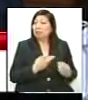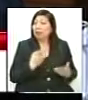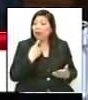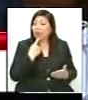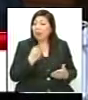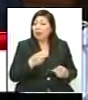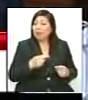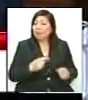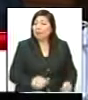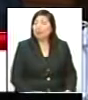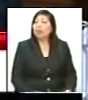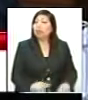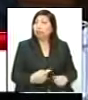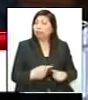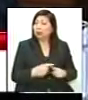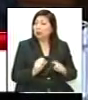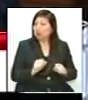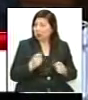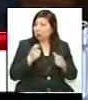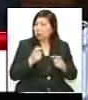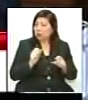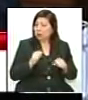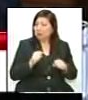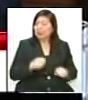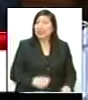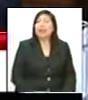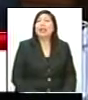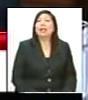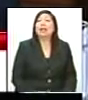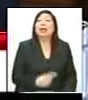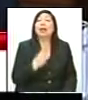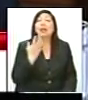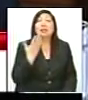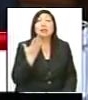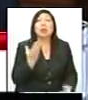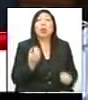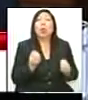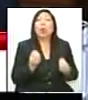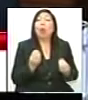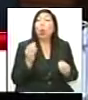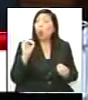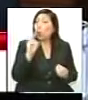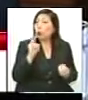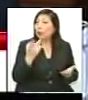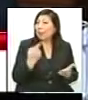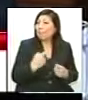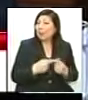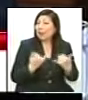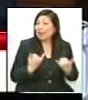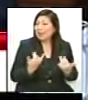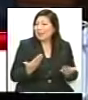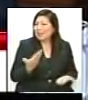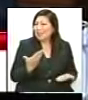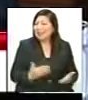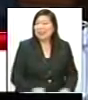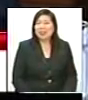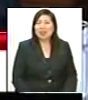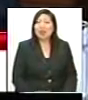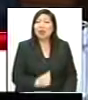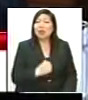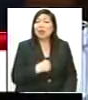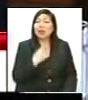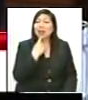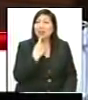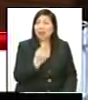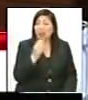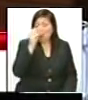denuncia penal, etcétera. O sea, si hay controles, hay que saber utilizarlos adecuadamente, y desde ese punto de vista, yo lo que les digo